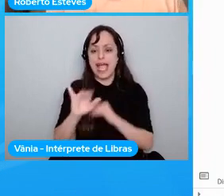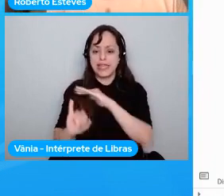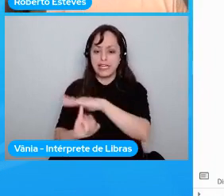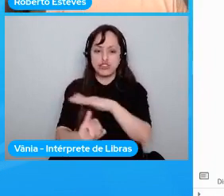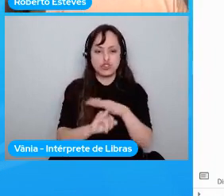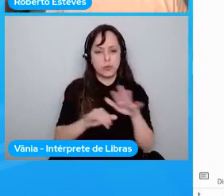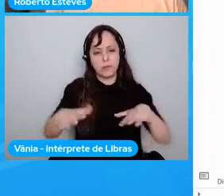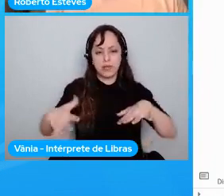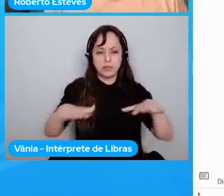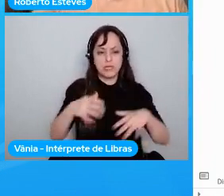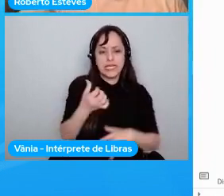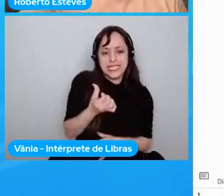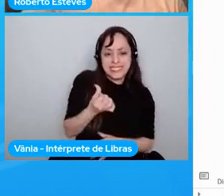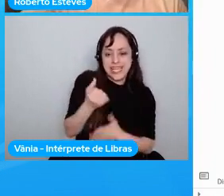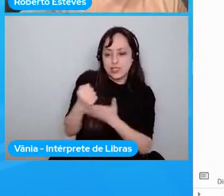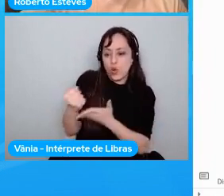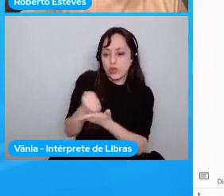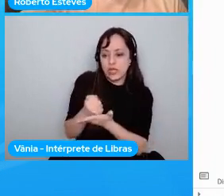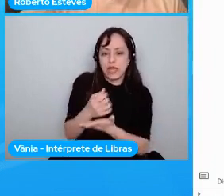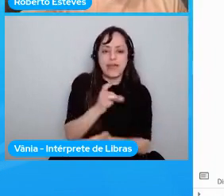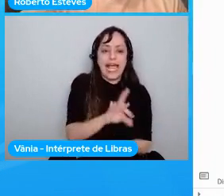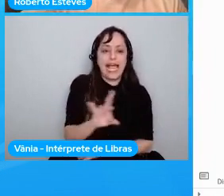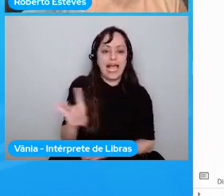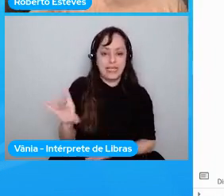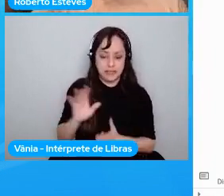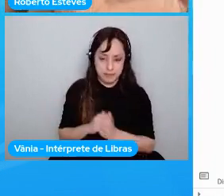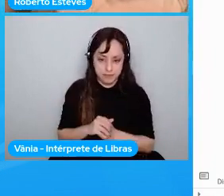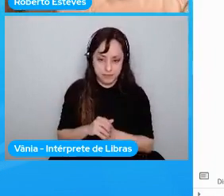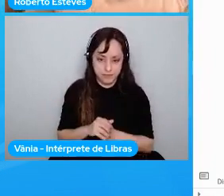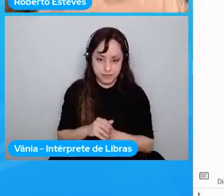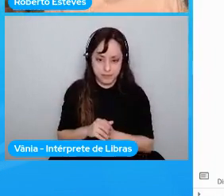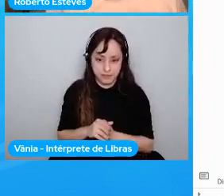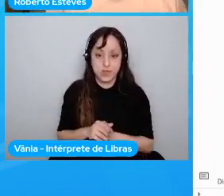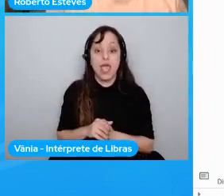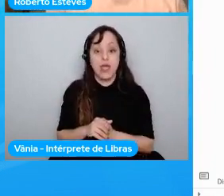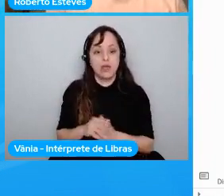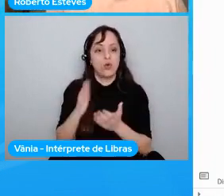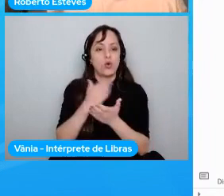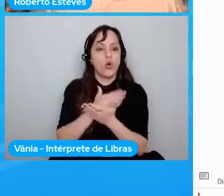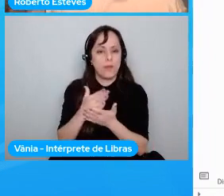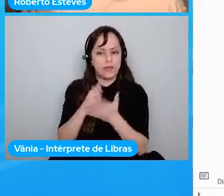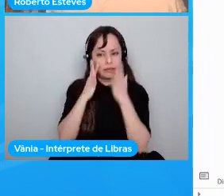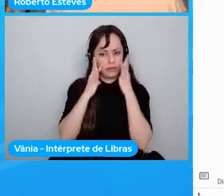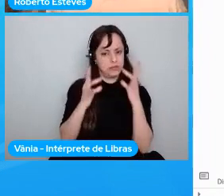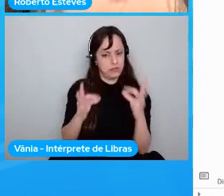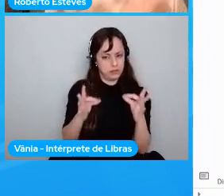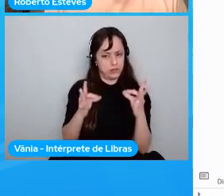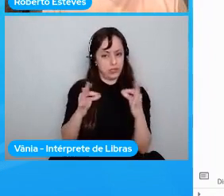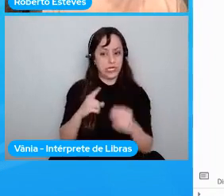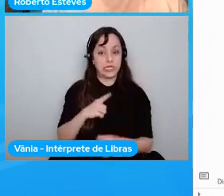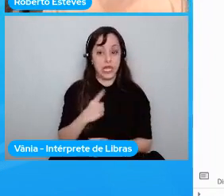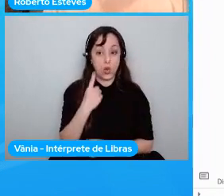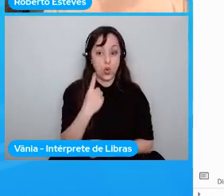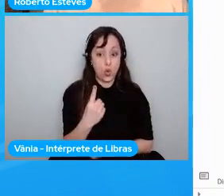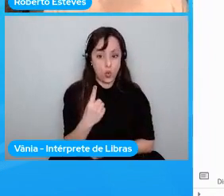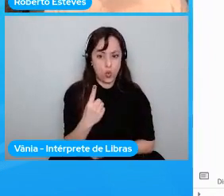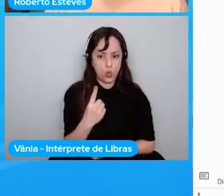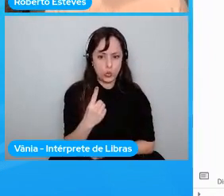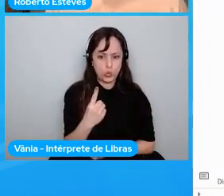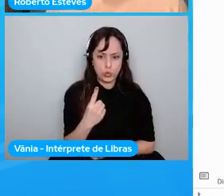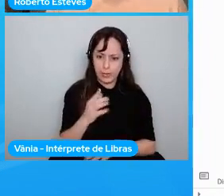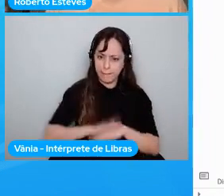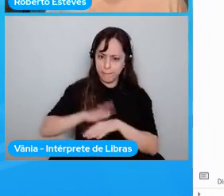promedio de 6 contratos. Y me empieza, y ahora sí empiezan los llamados de atención. Hay una que tiene 121